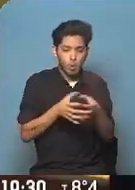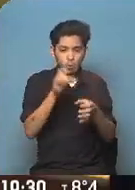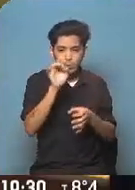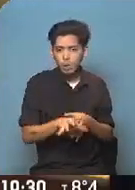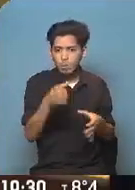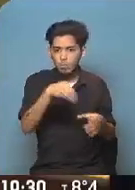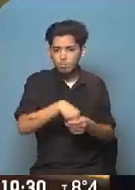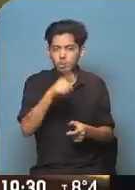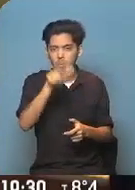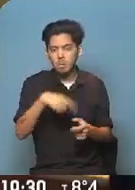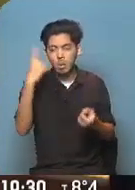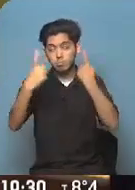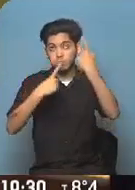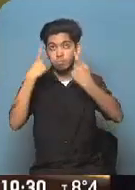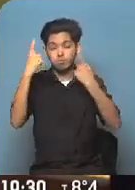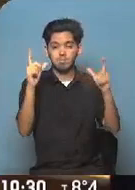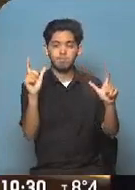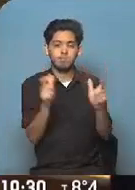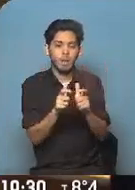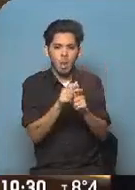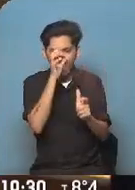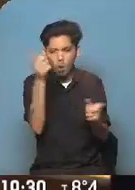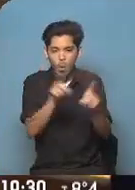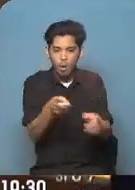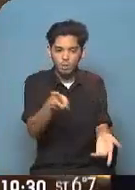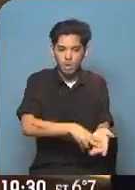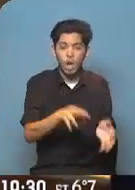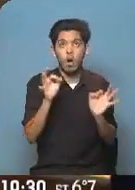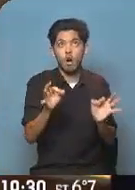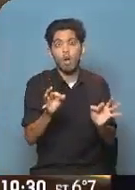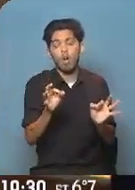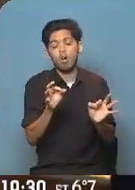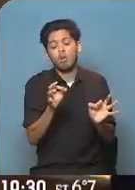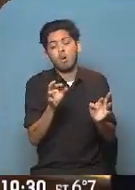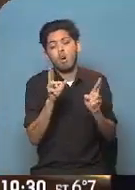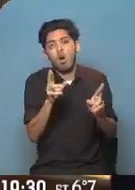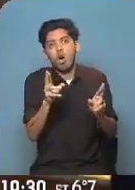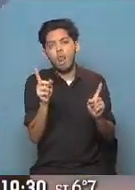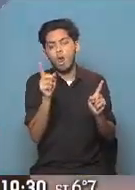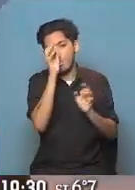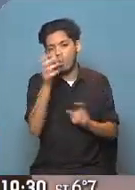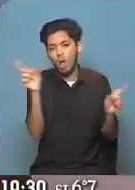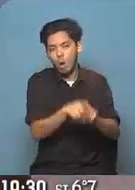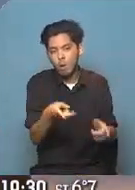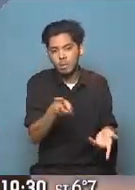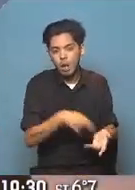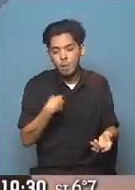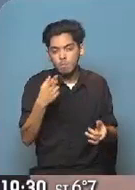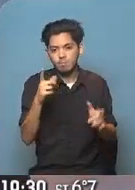en alguien que se ha imaginado una película que nunca va a suceder yo aspiro que nunca suceda porque además sería totalmente ilegal y sería